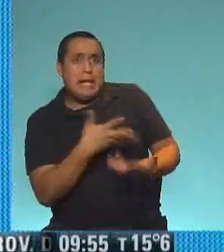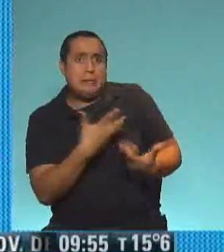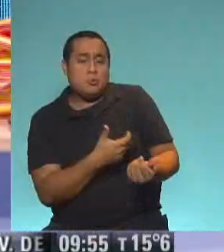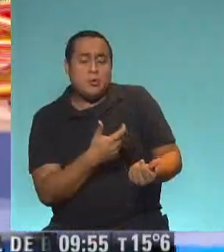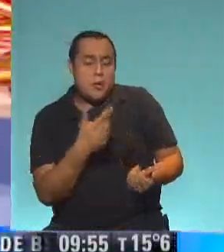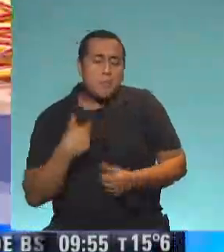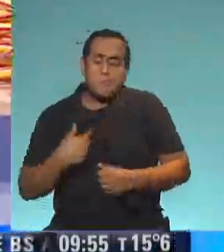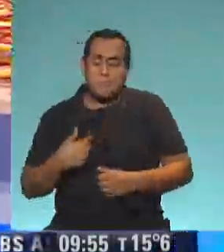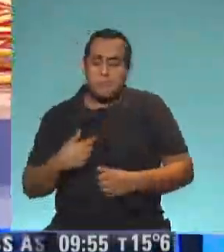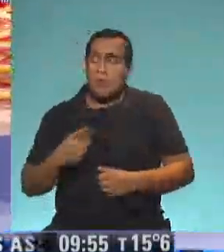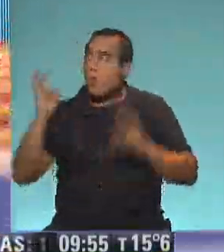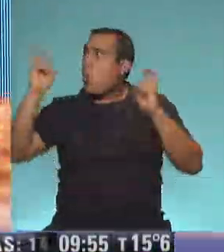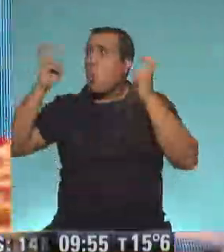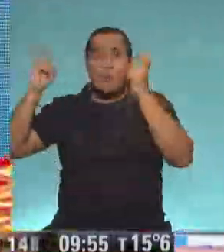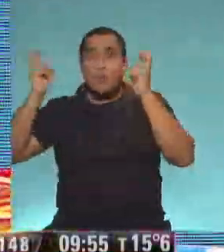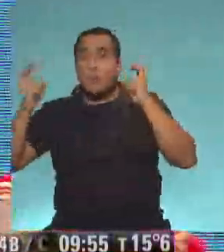alerta! ¡Llamado de alerta!